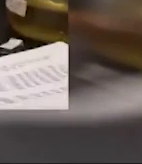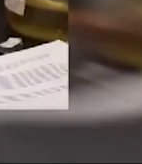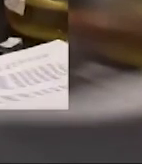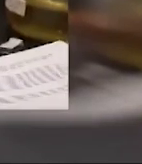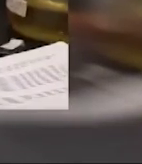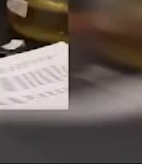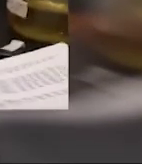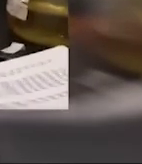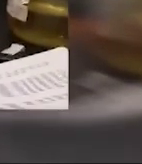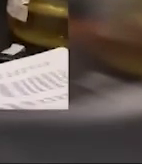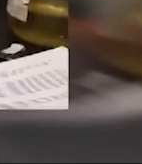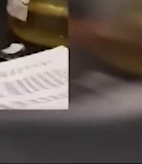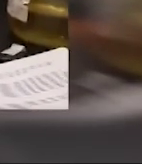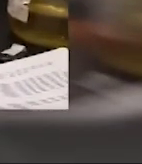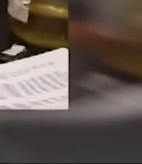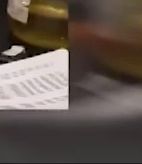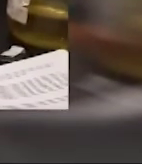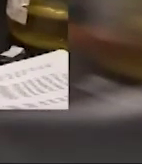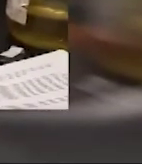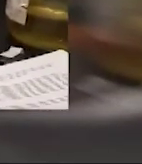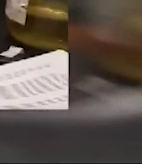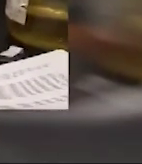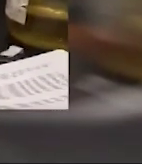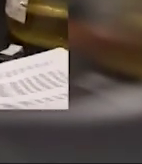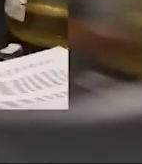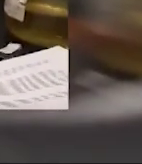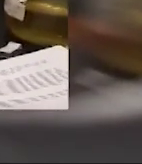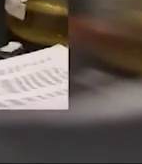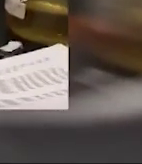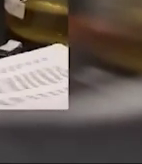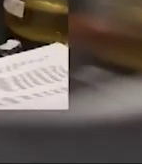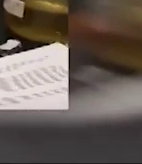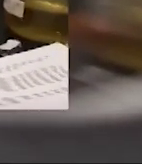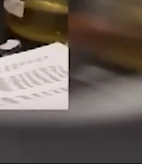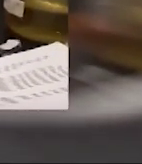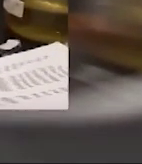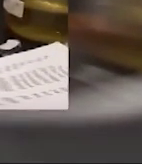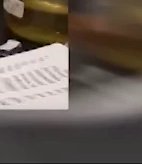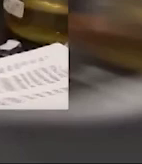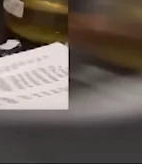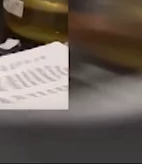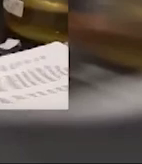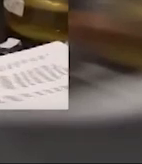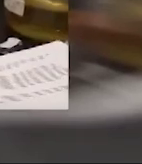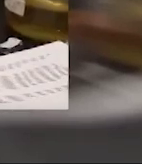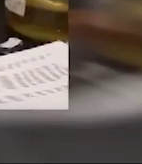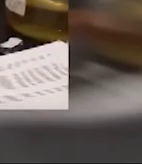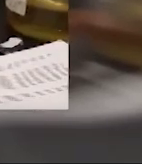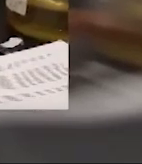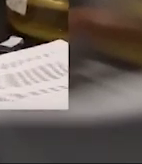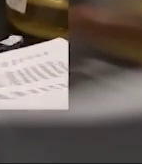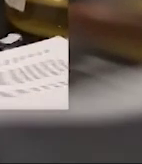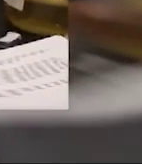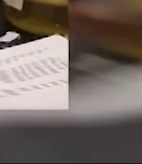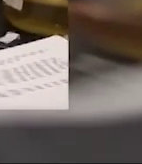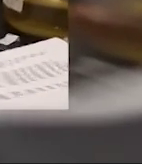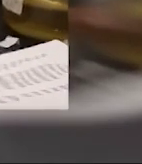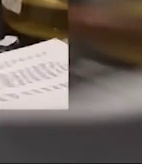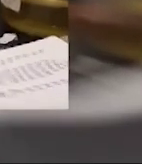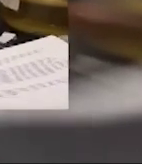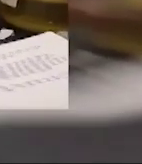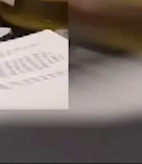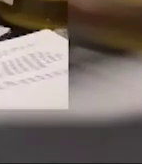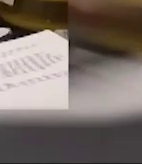almidón, con lo que al agitarlo constantemente veremos cómo pasa de color transparente a color ámbar y seguidamente del color ámbar a